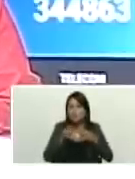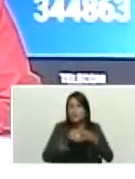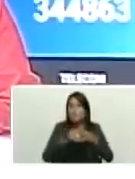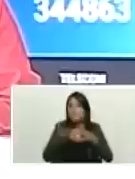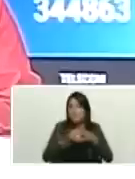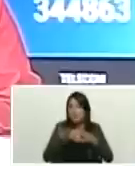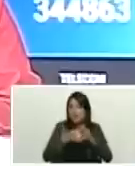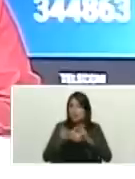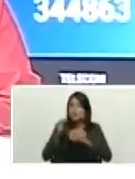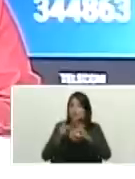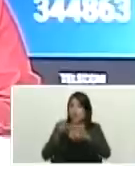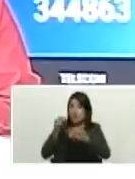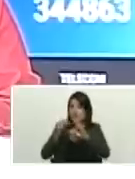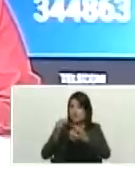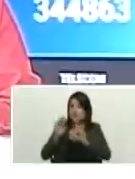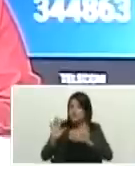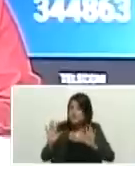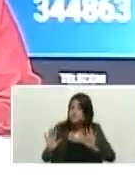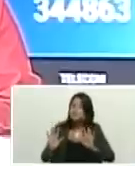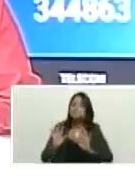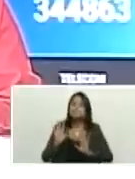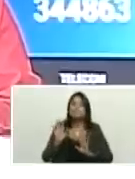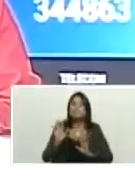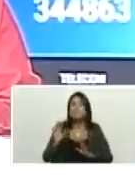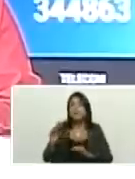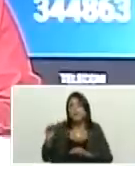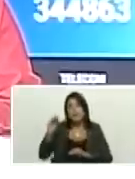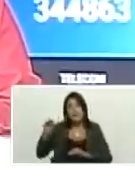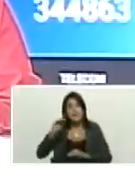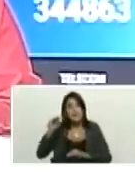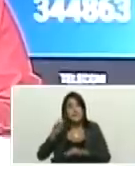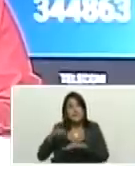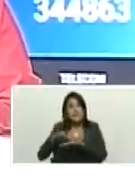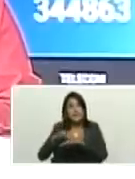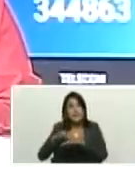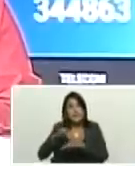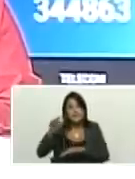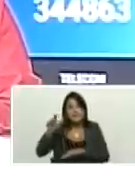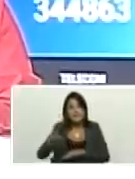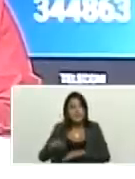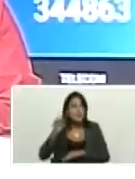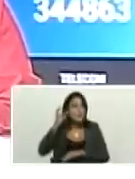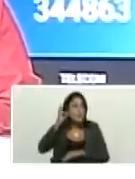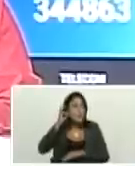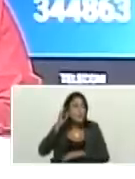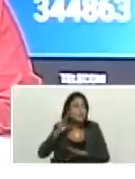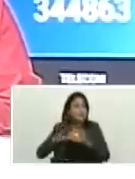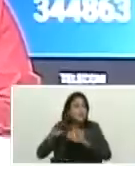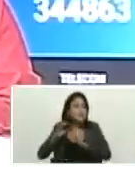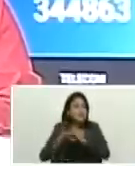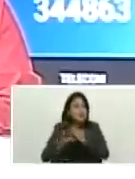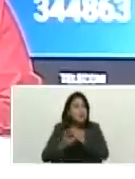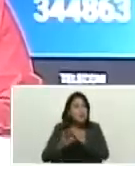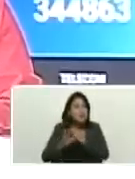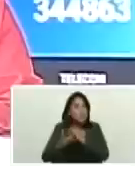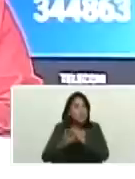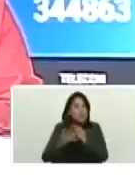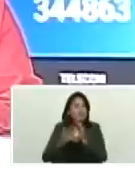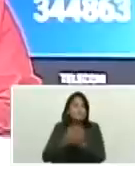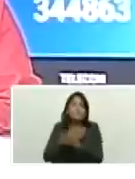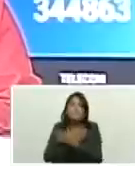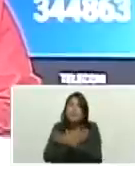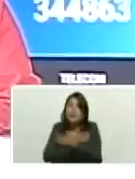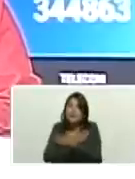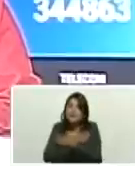e inauguramos, señora ministra de Ciencia y Tecnología, compañera, la vuelvo a felicitar, a